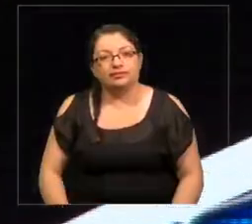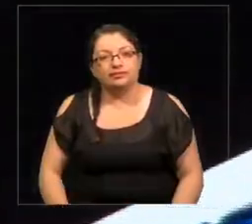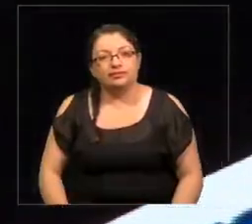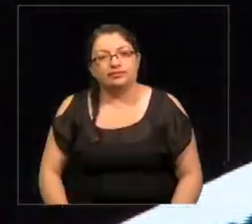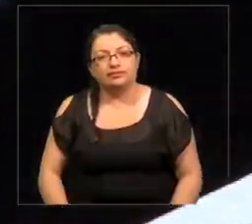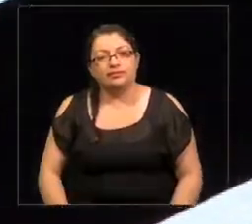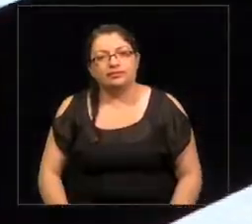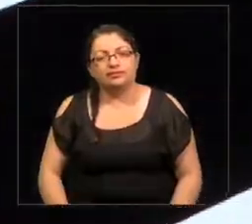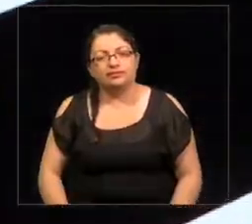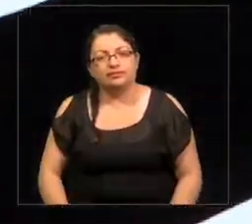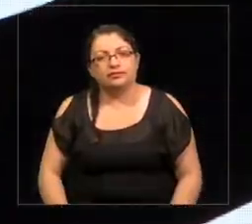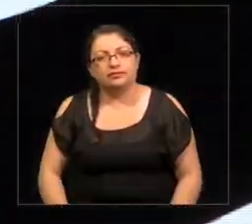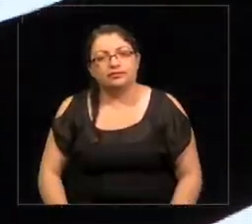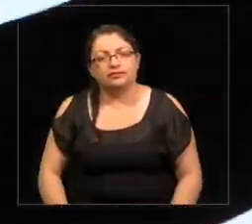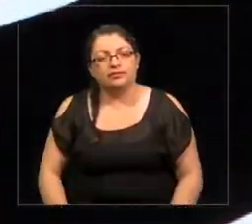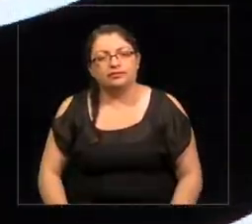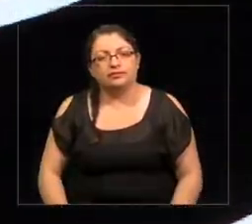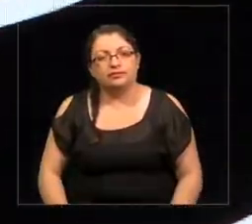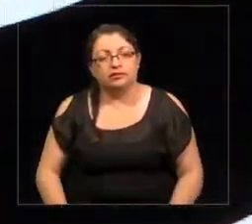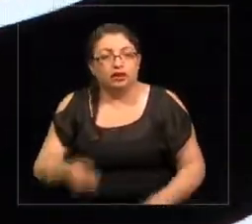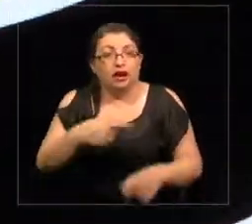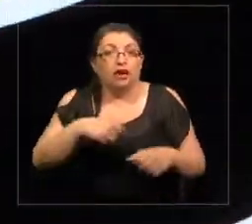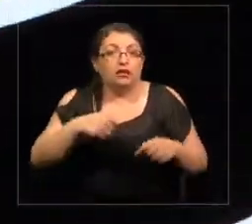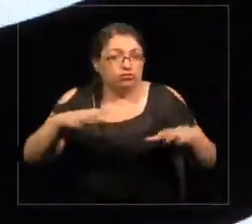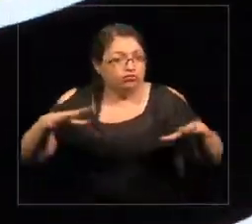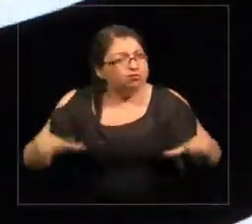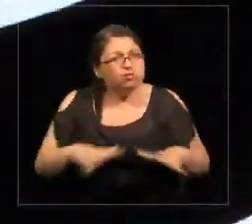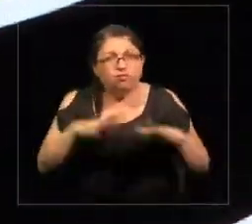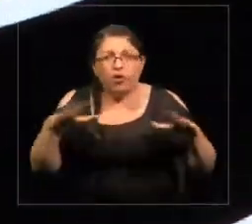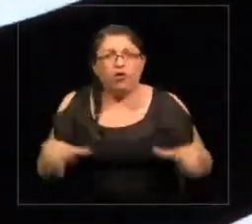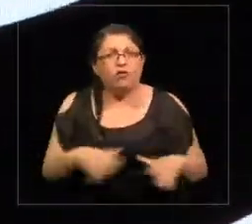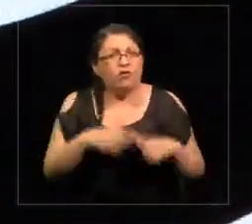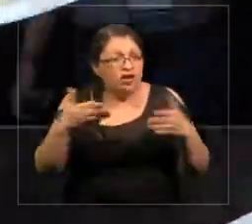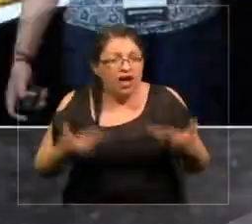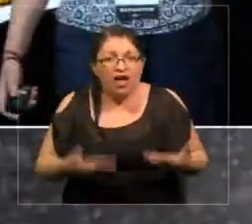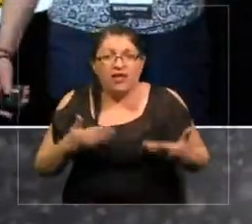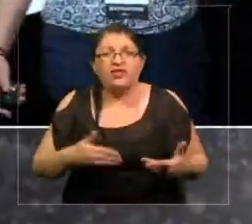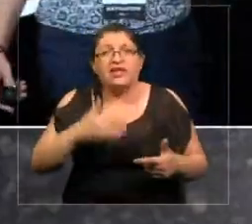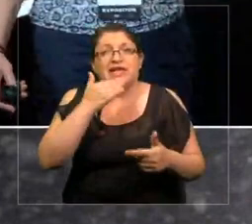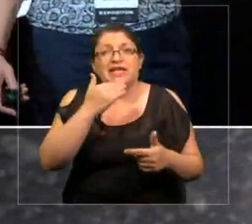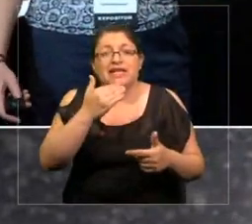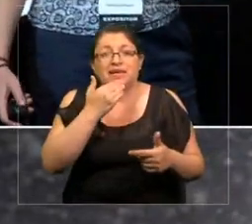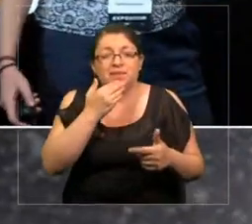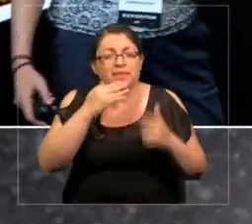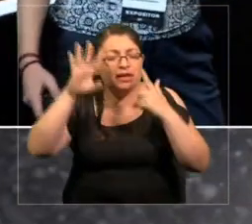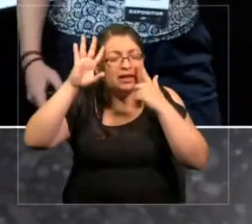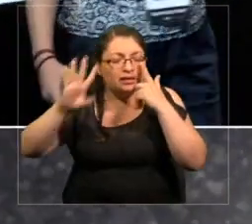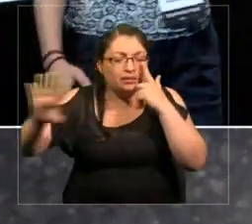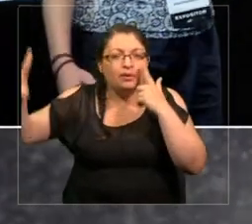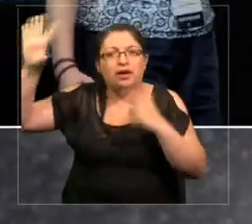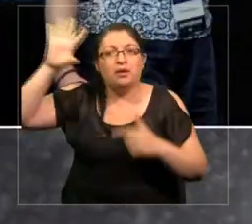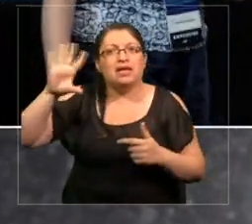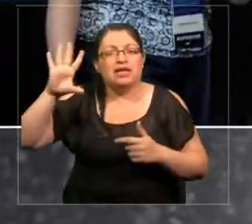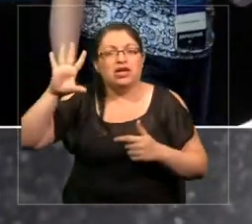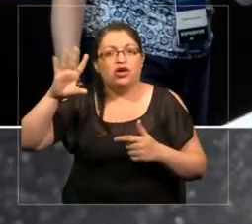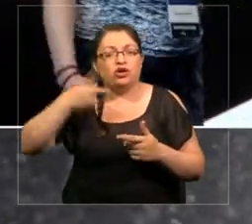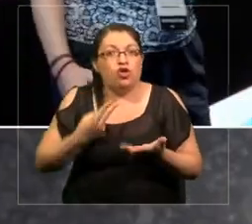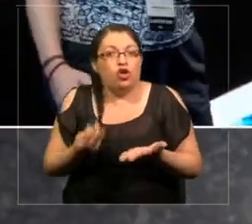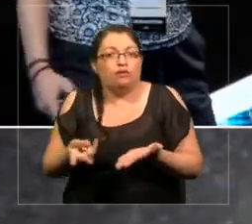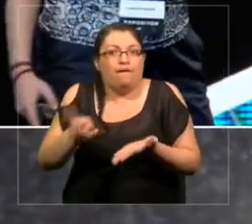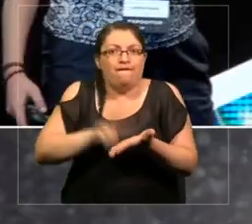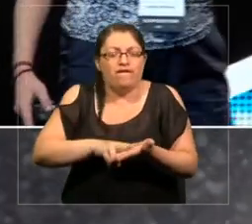de los esfuerzos actuales que se están haciendo e inclusive imaginando que vamos a duplicar